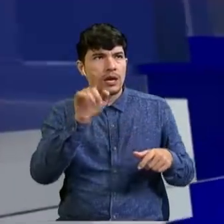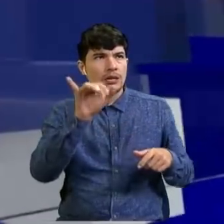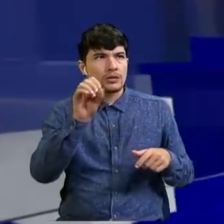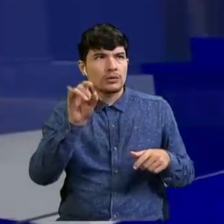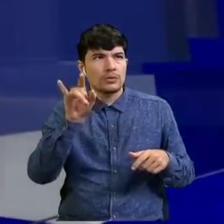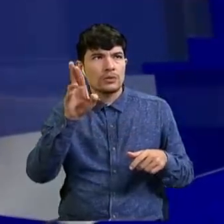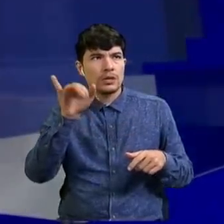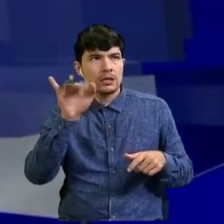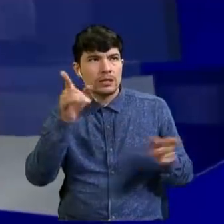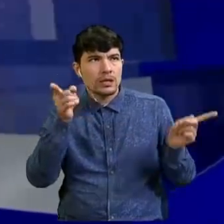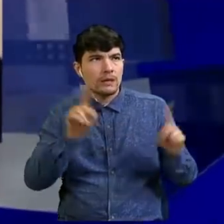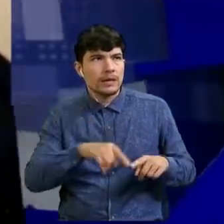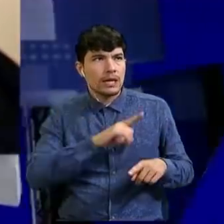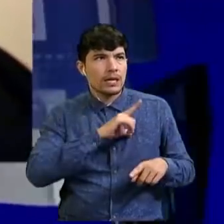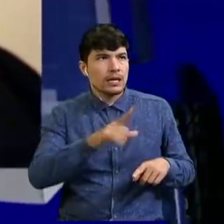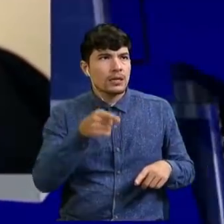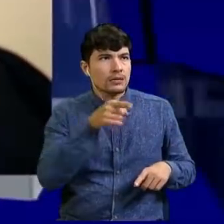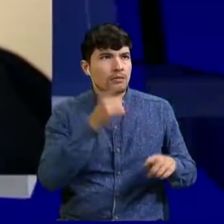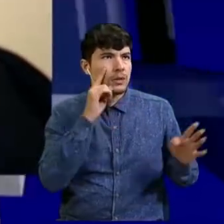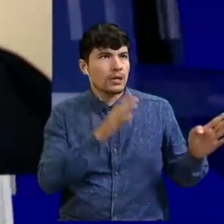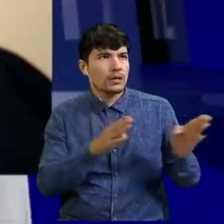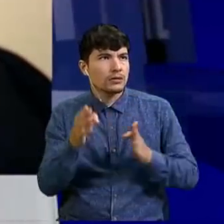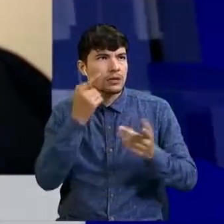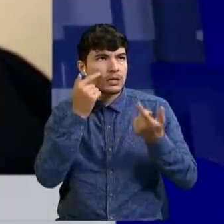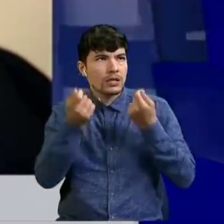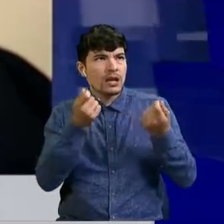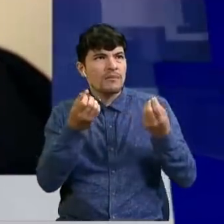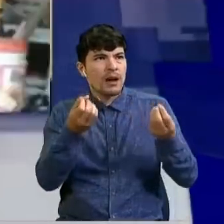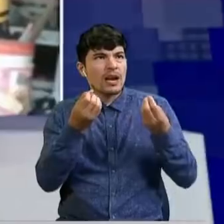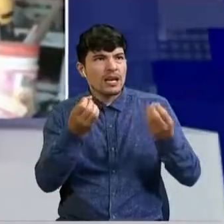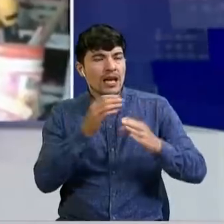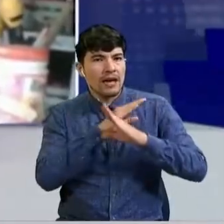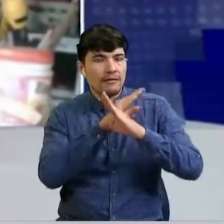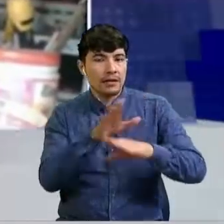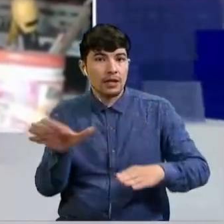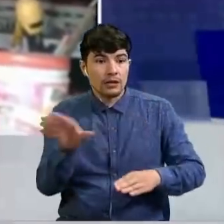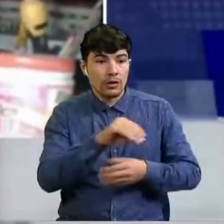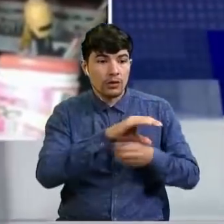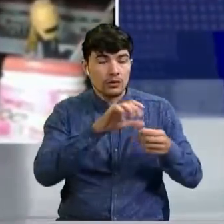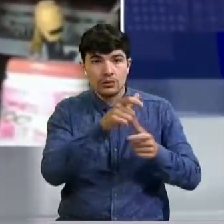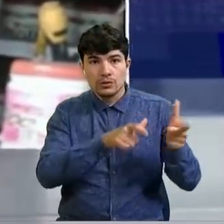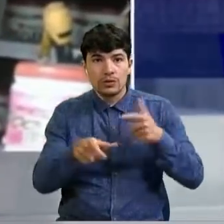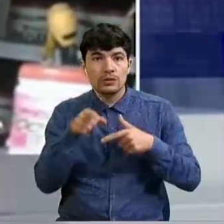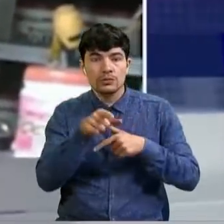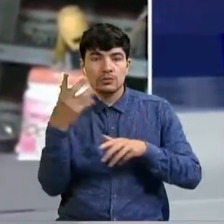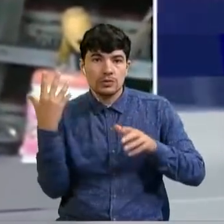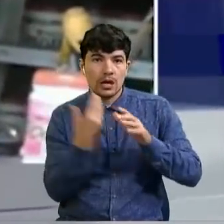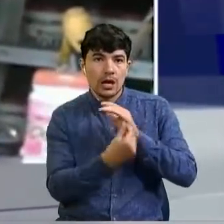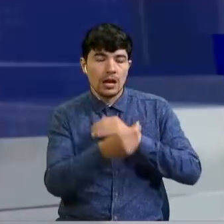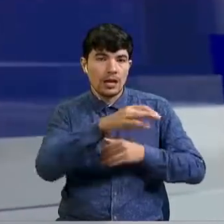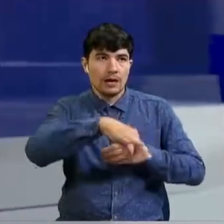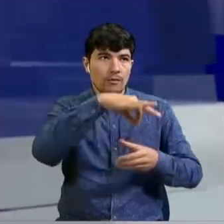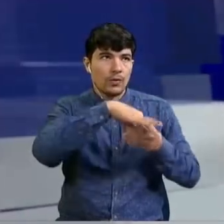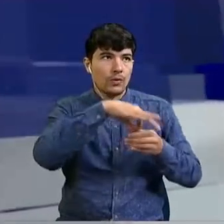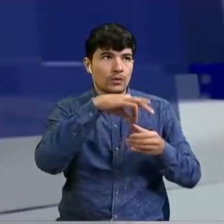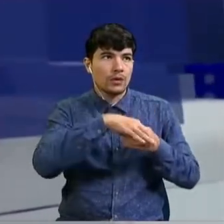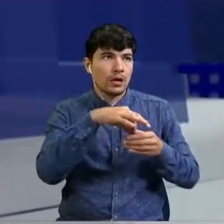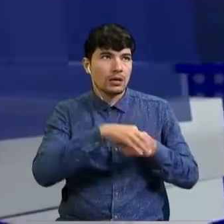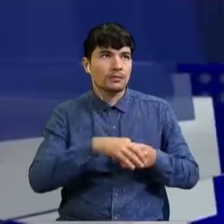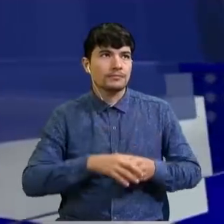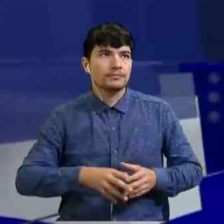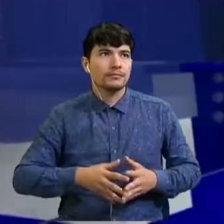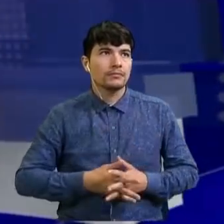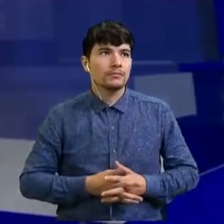líderes comunales en la planeación al parecer de una estrategia para evitar que los ciudadanos en el puerto petrolero salieran a las urnas a votar en la